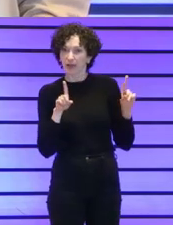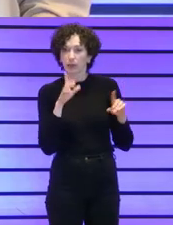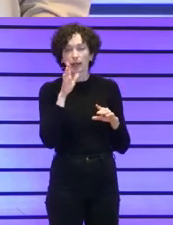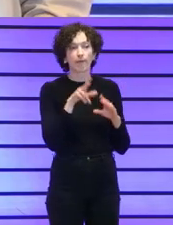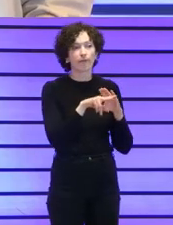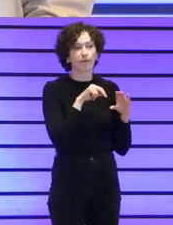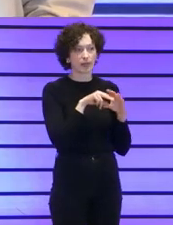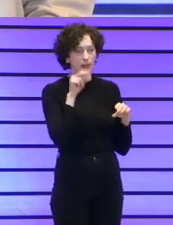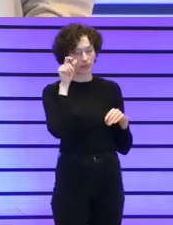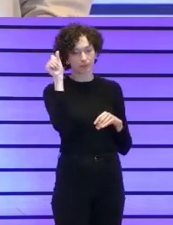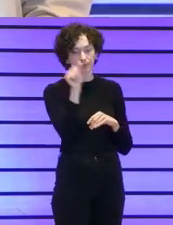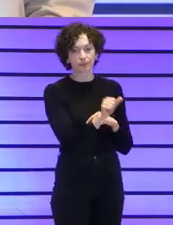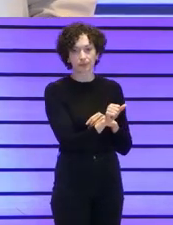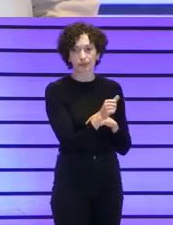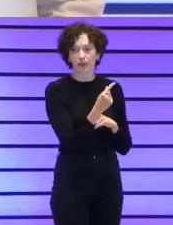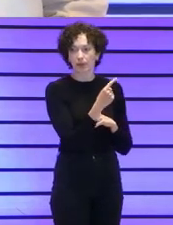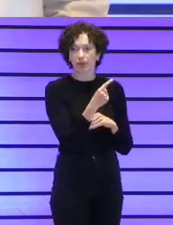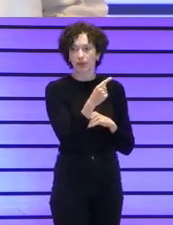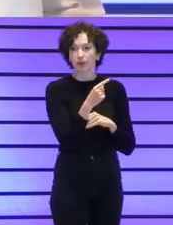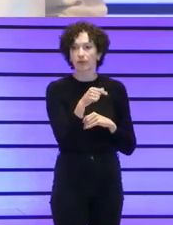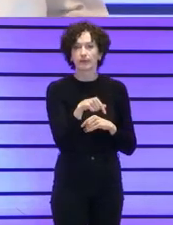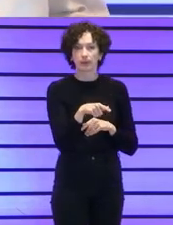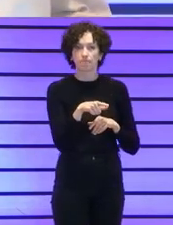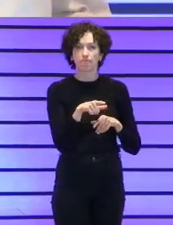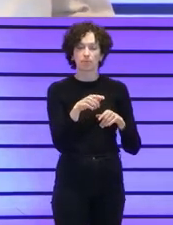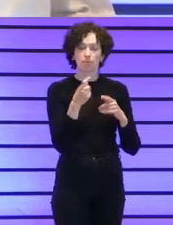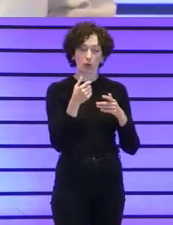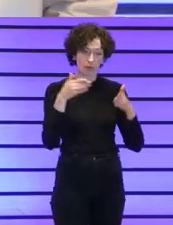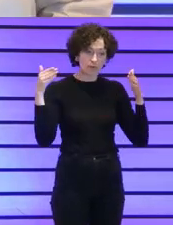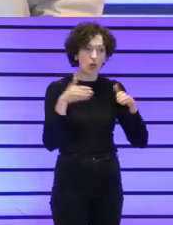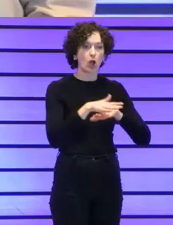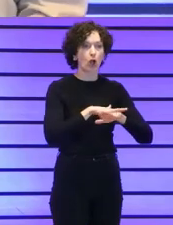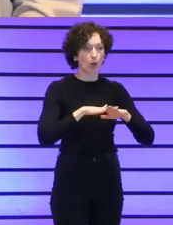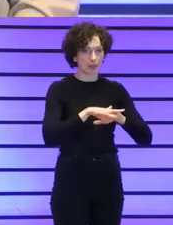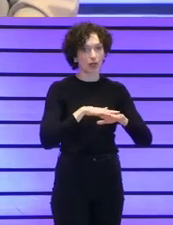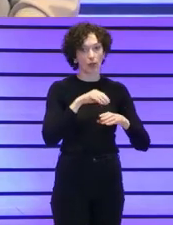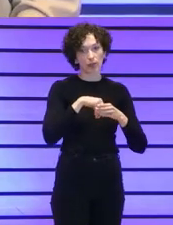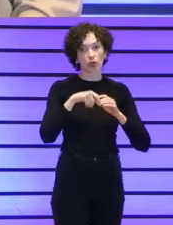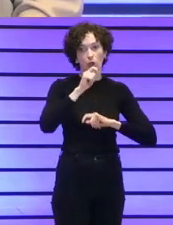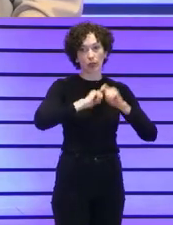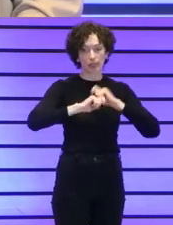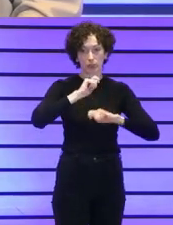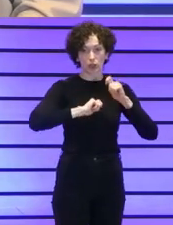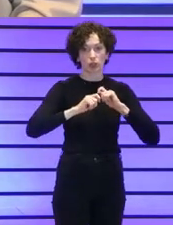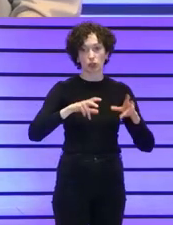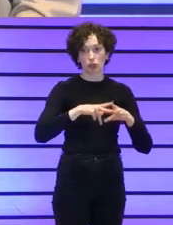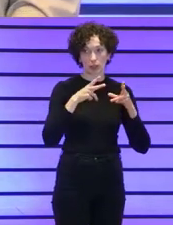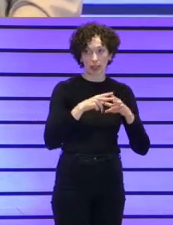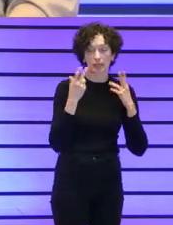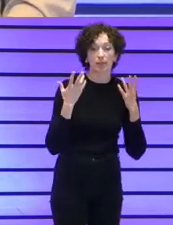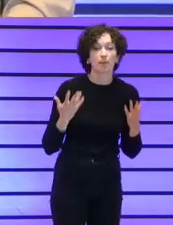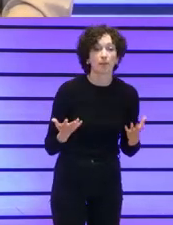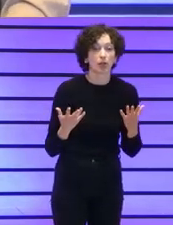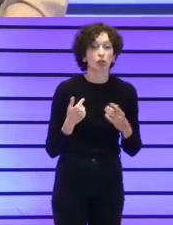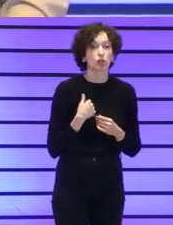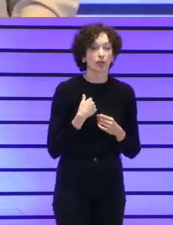visto que se ha puesto el foco sobre el gobierno, ¿verdad? De nuestras organizaciones sociales. Y bueno, yo